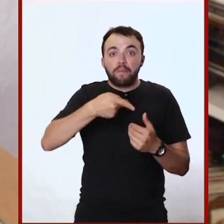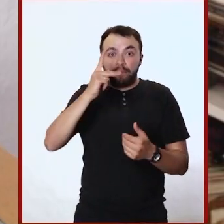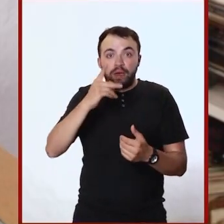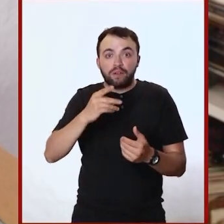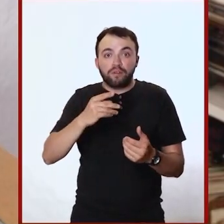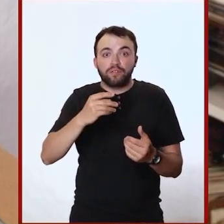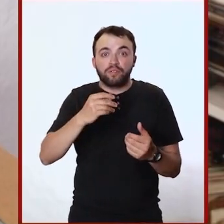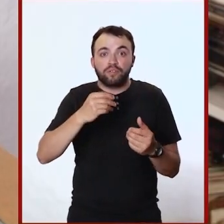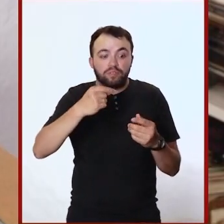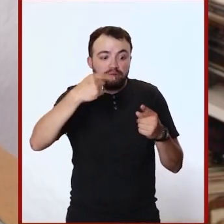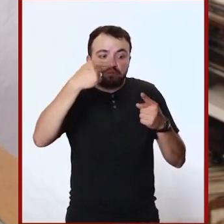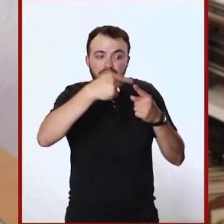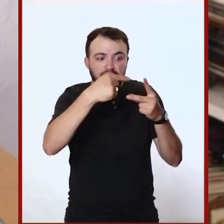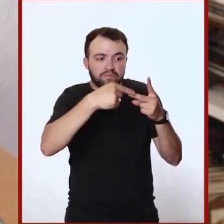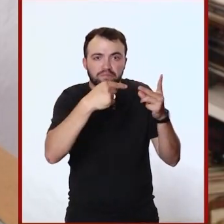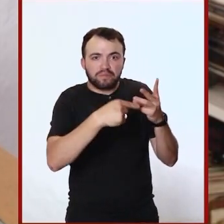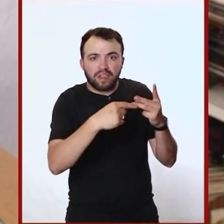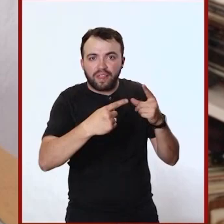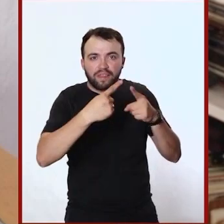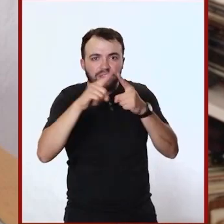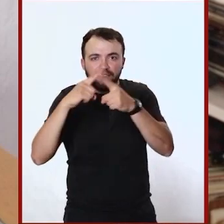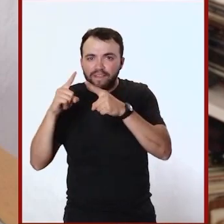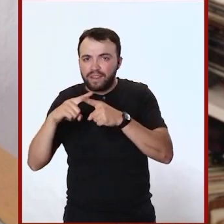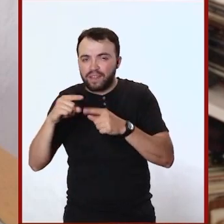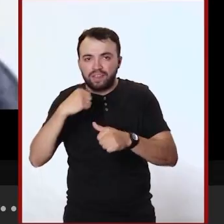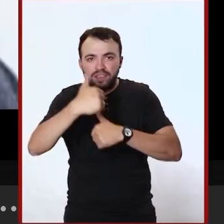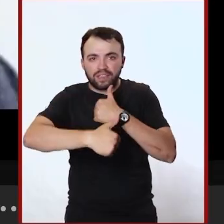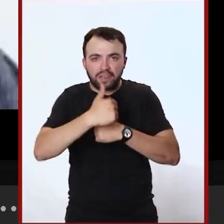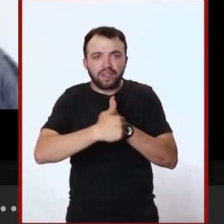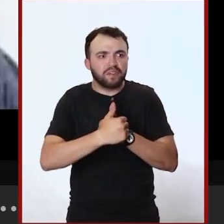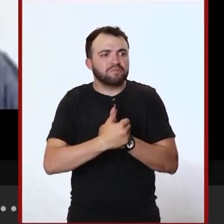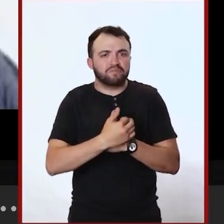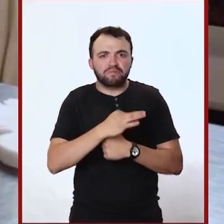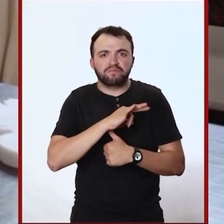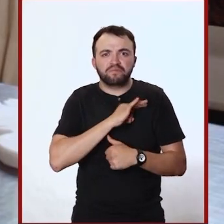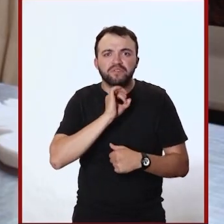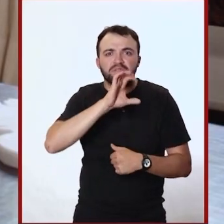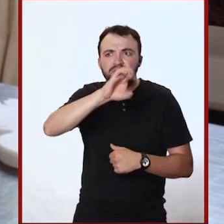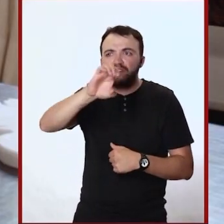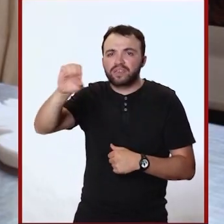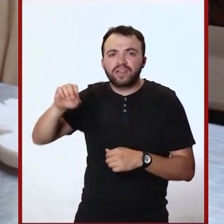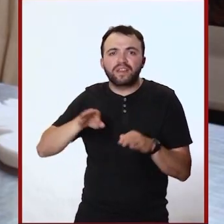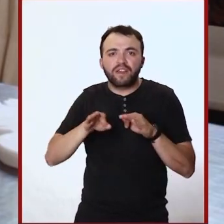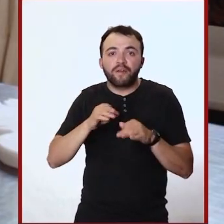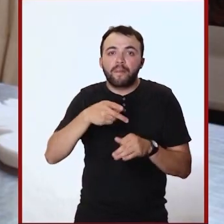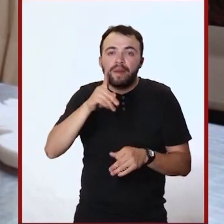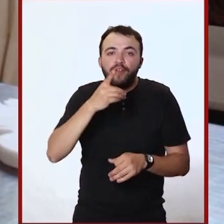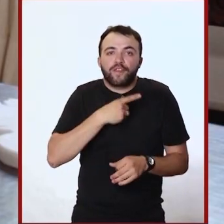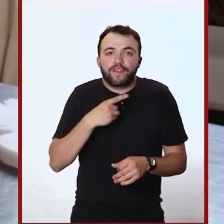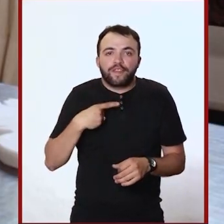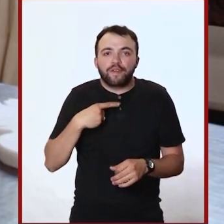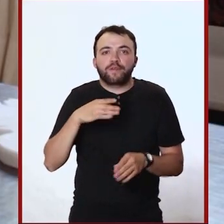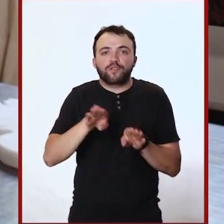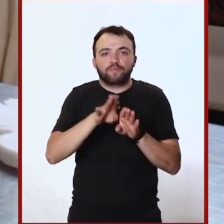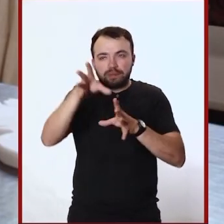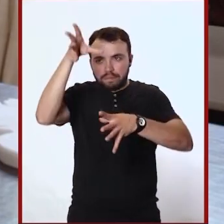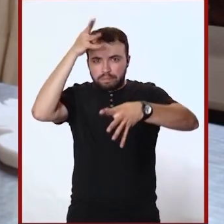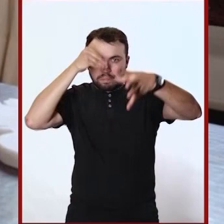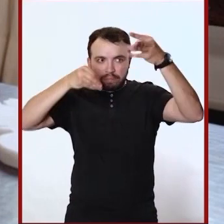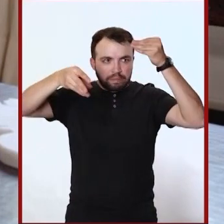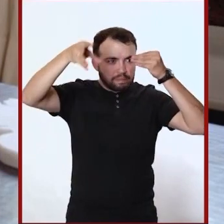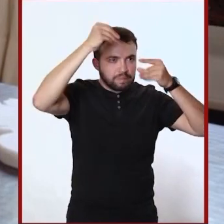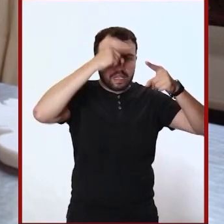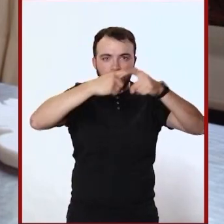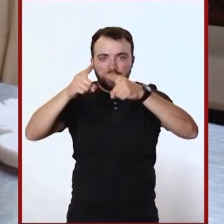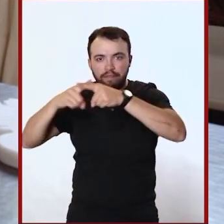los nichos de oportunidad, como se les llama, pero para ello hay que tener un conocimiento integral. Sí, definitivamente eso. Oye, ¿tener